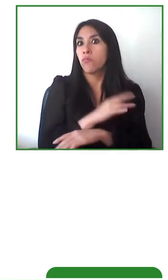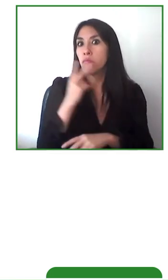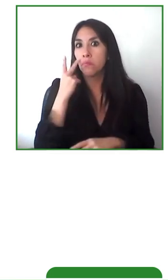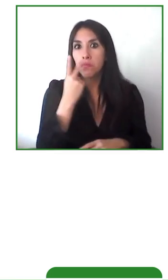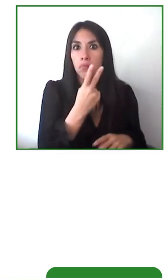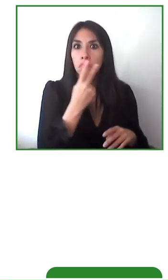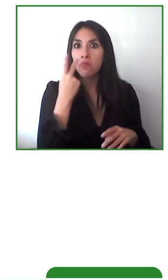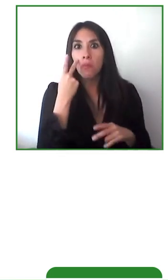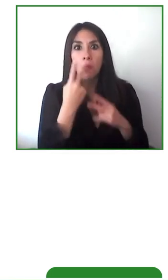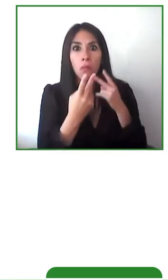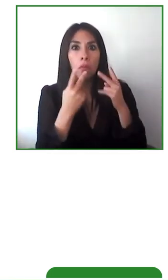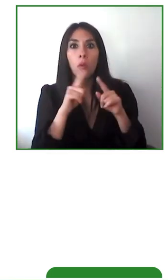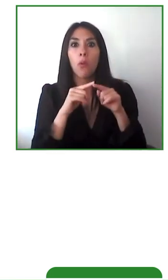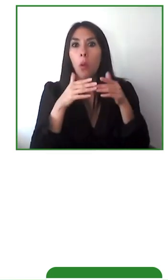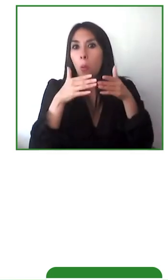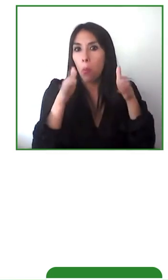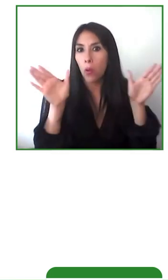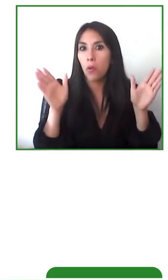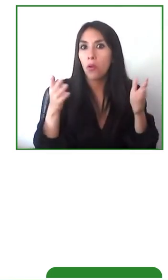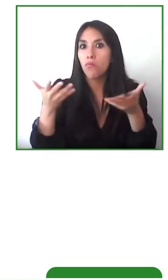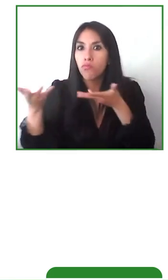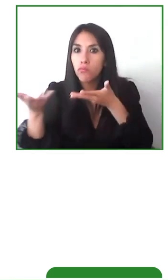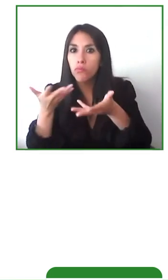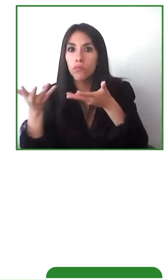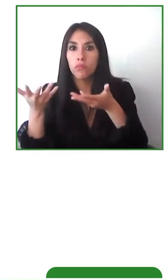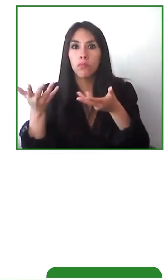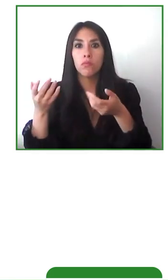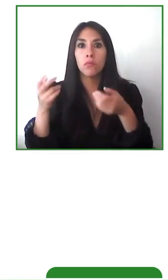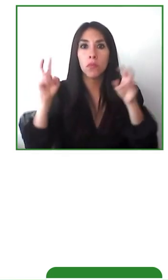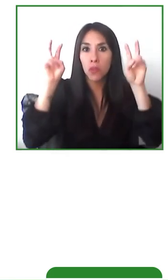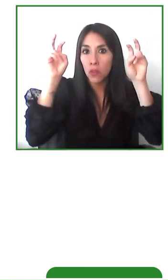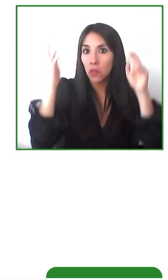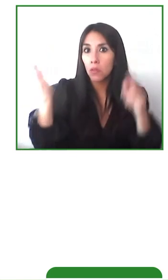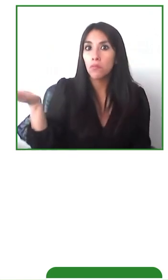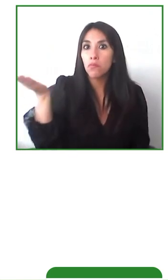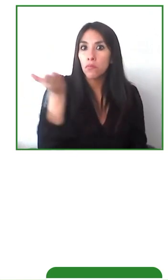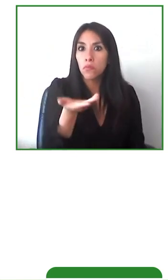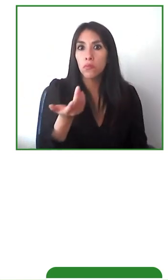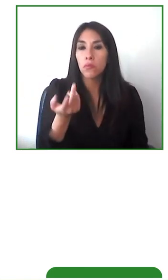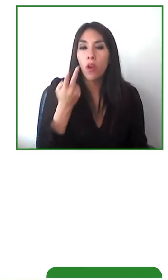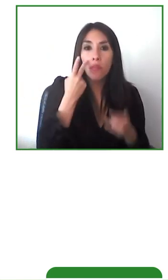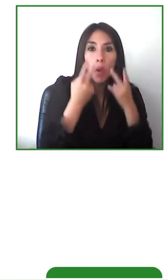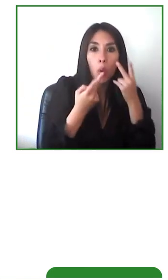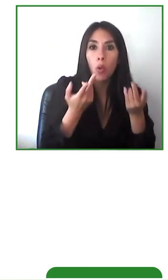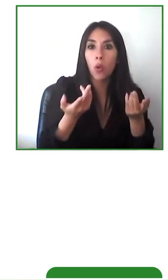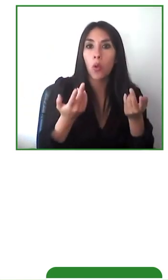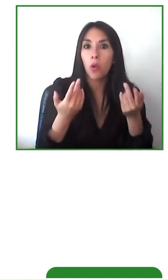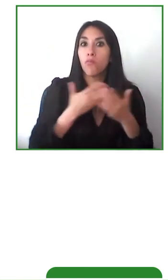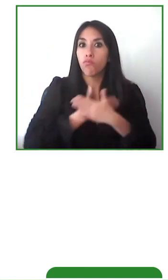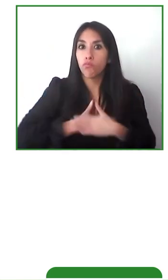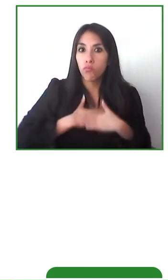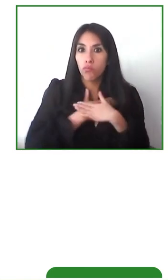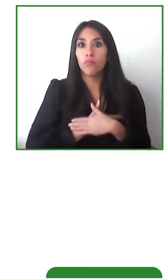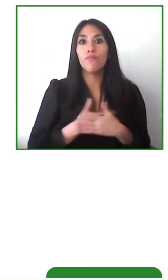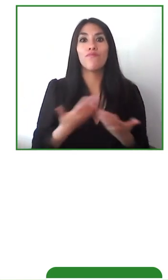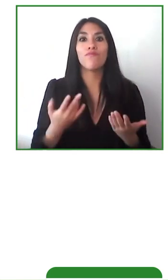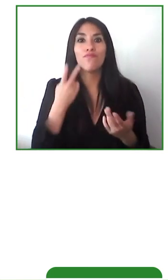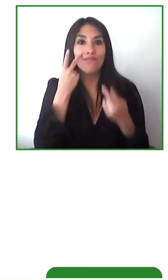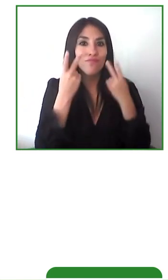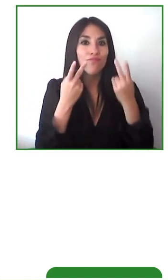temática. Vivir la experiencia creo que es una excelente forma de poder, ¿cómo se